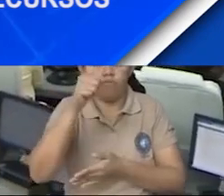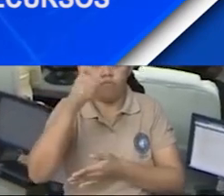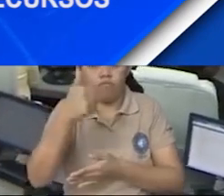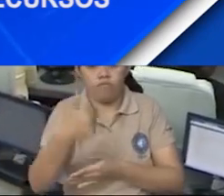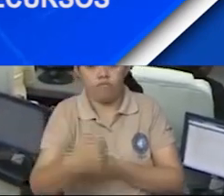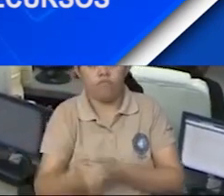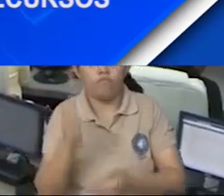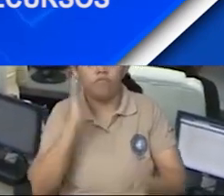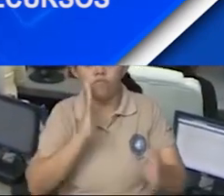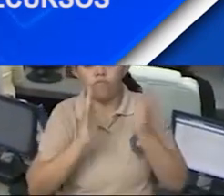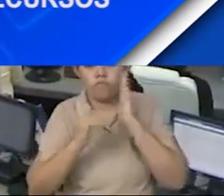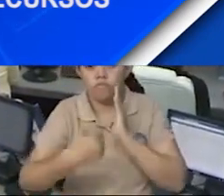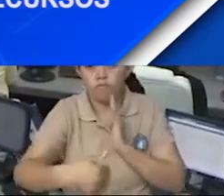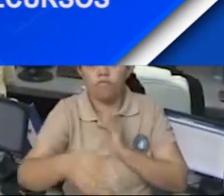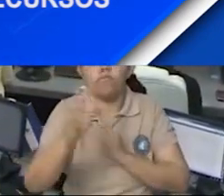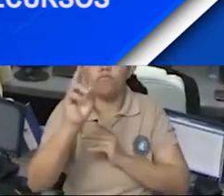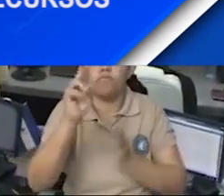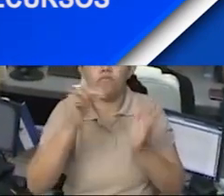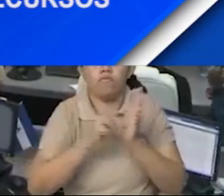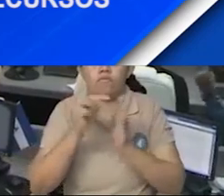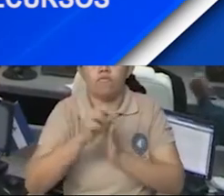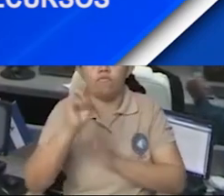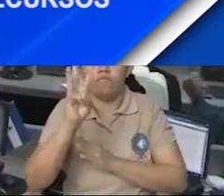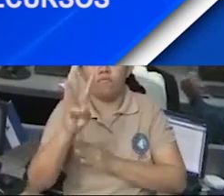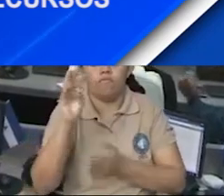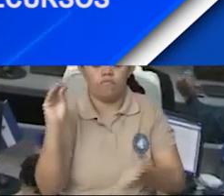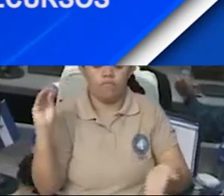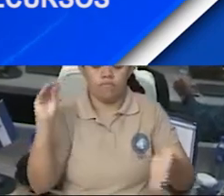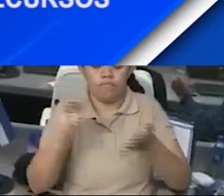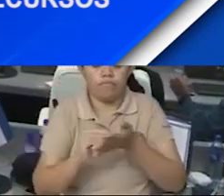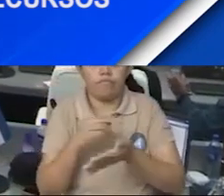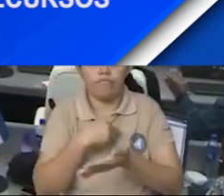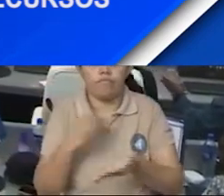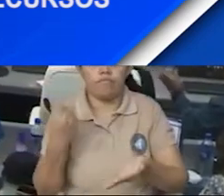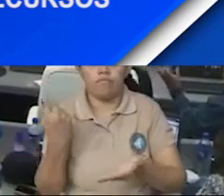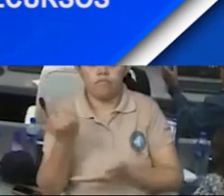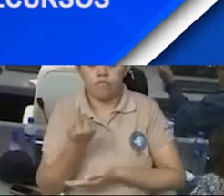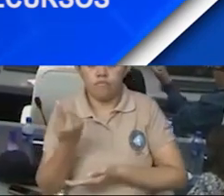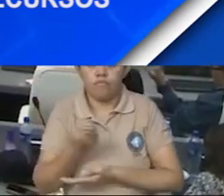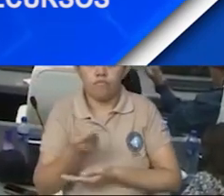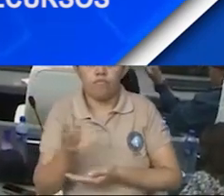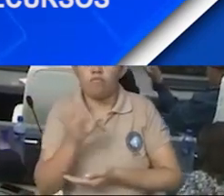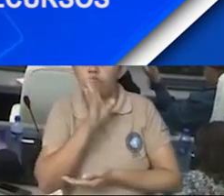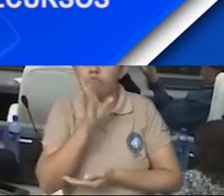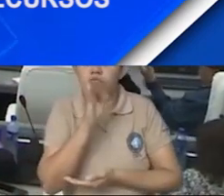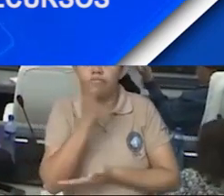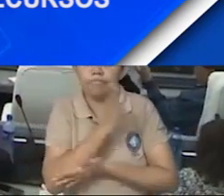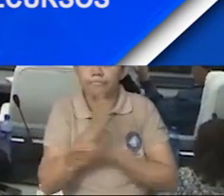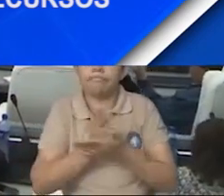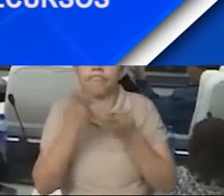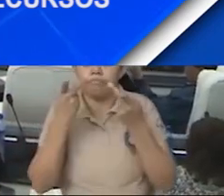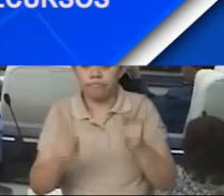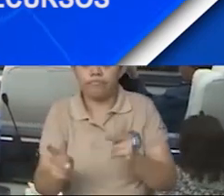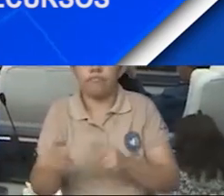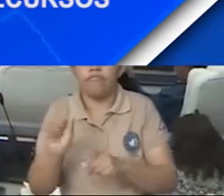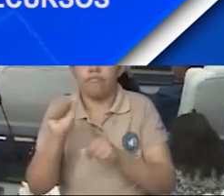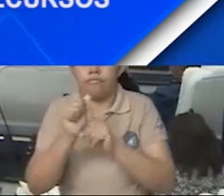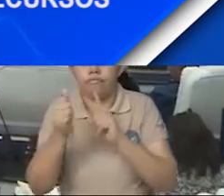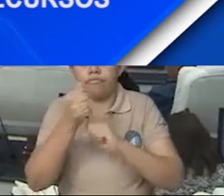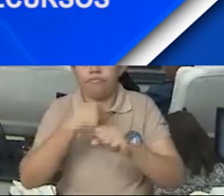Banco Mundial, titulada Adiciones a los Recursos, vigésima reposición del 31 de marzo